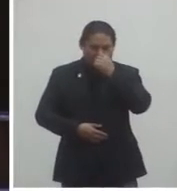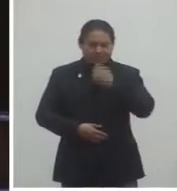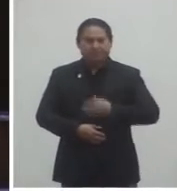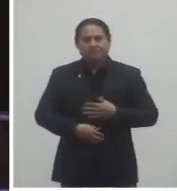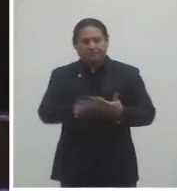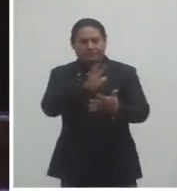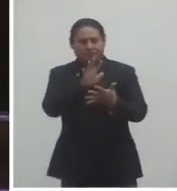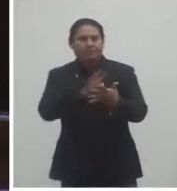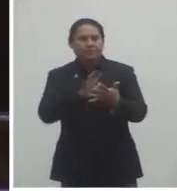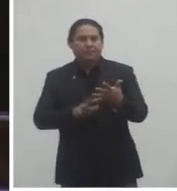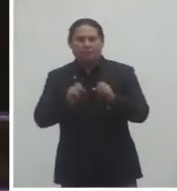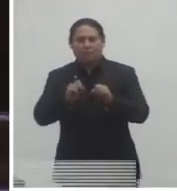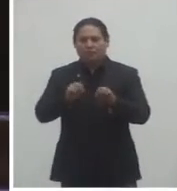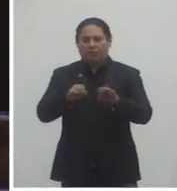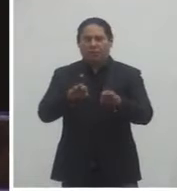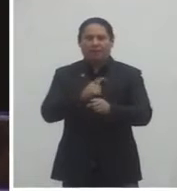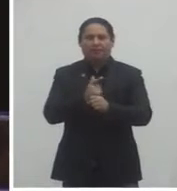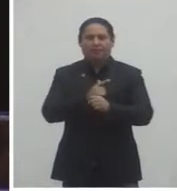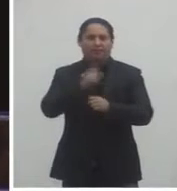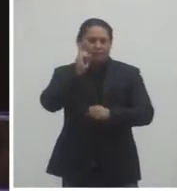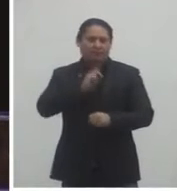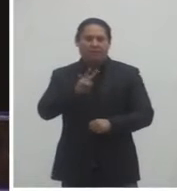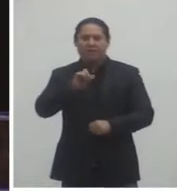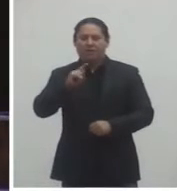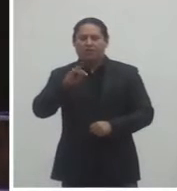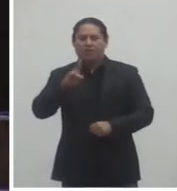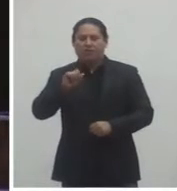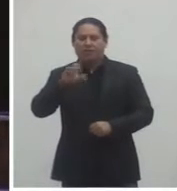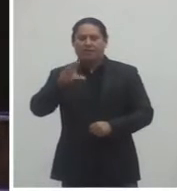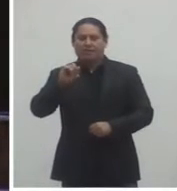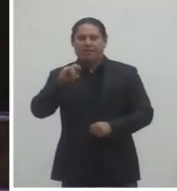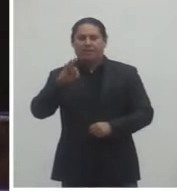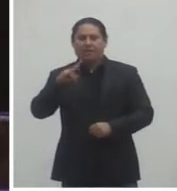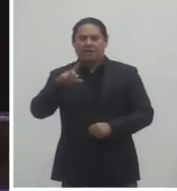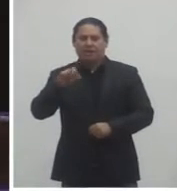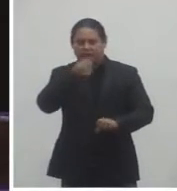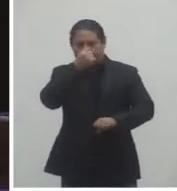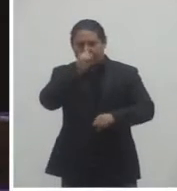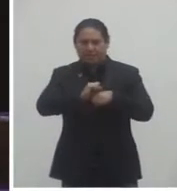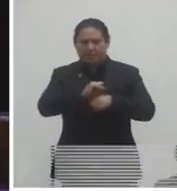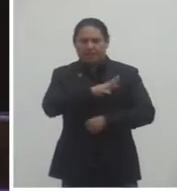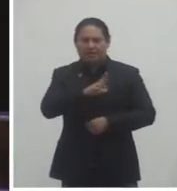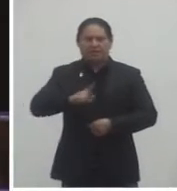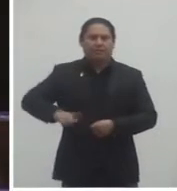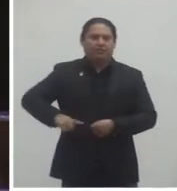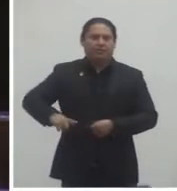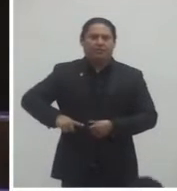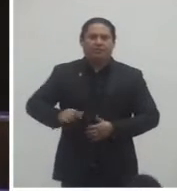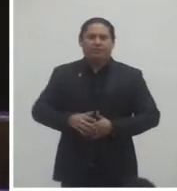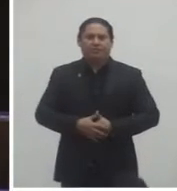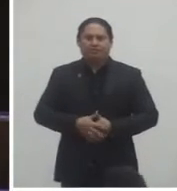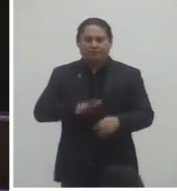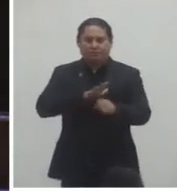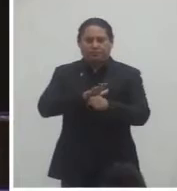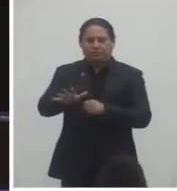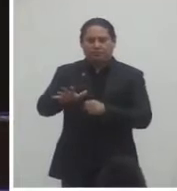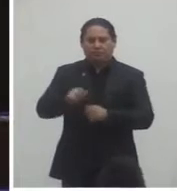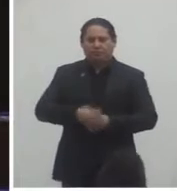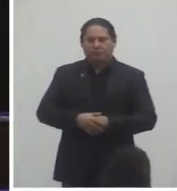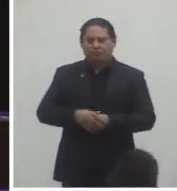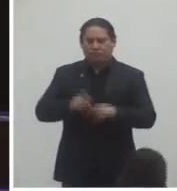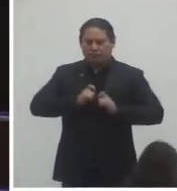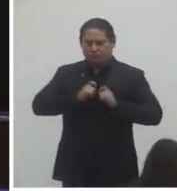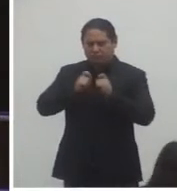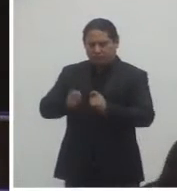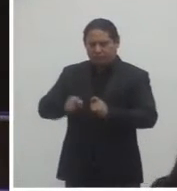Lectura del oficio signado por la licenciada Victoria Cecilia Flores Pérez, secretaria general de Gobierno, por medio del cual